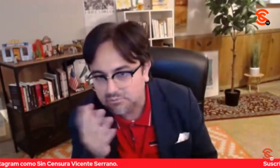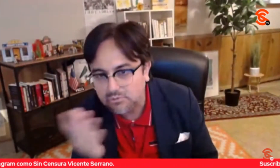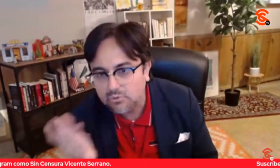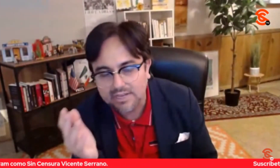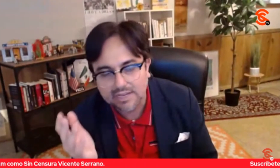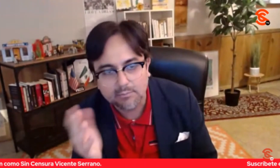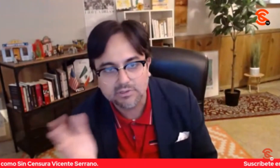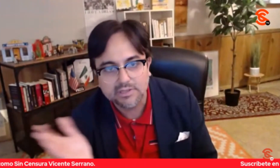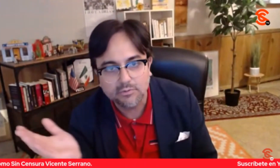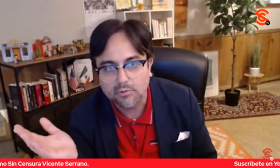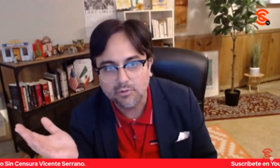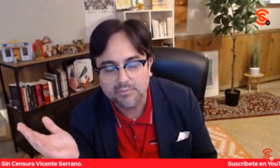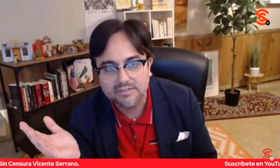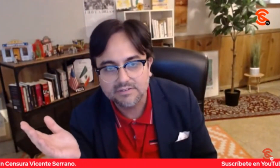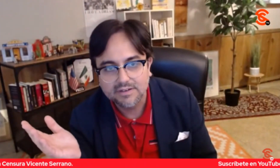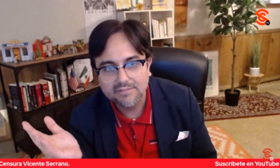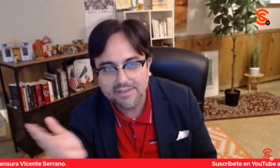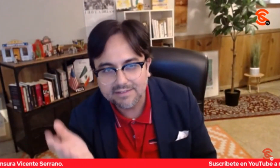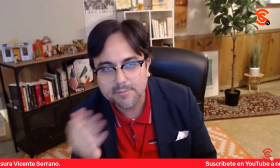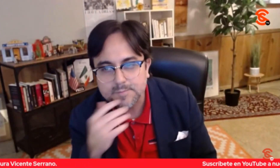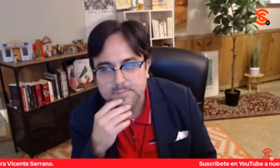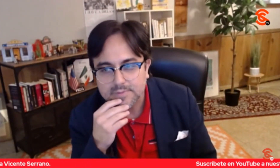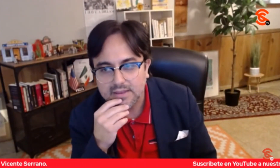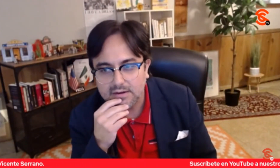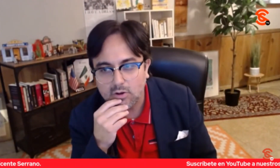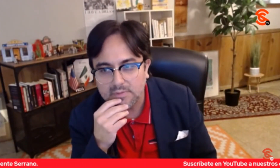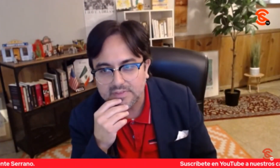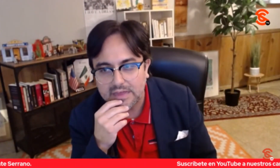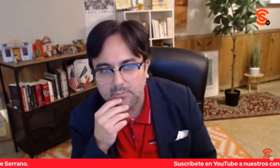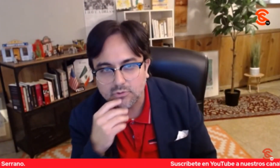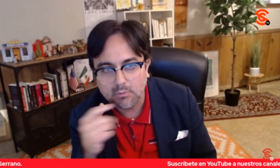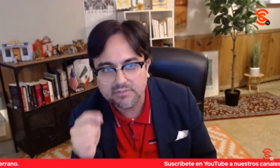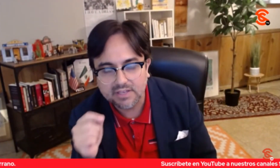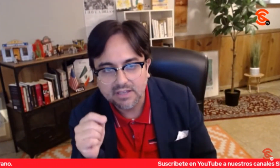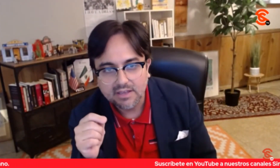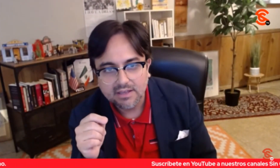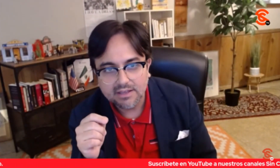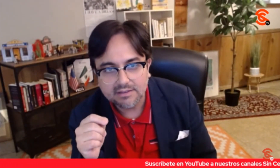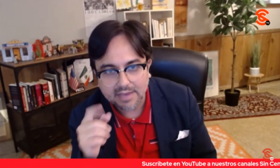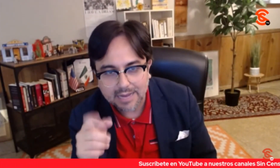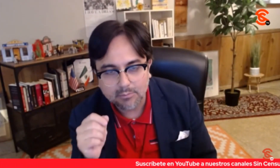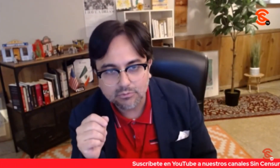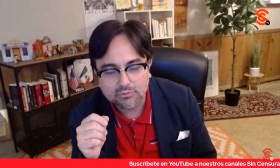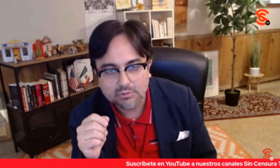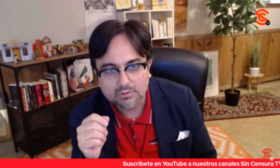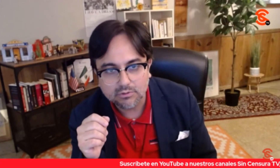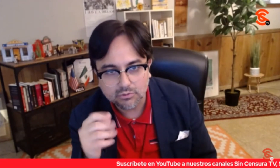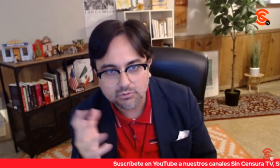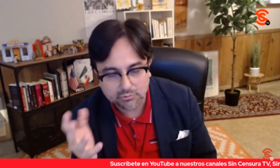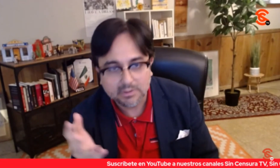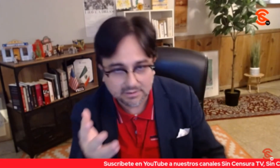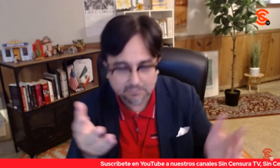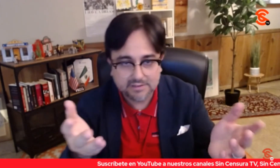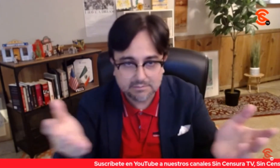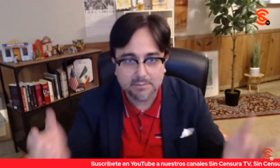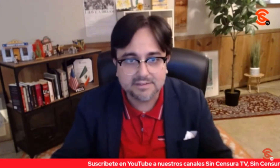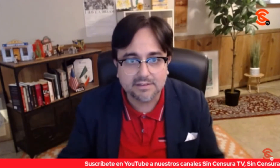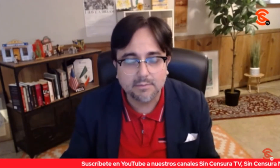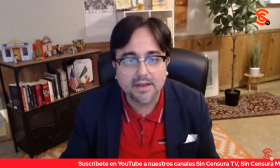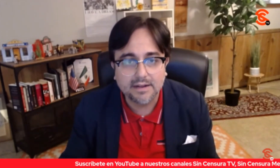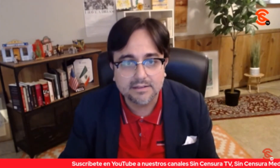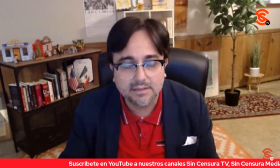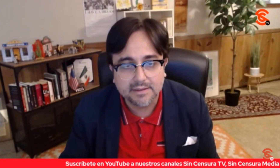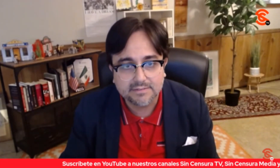señores, nunca hemos leído un prompter. Fíjese, ayer le comentábamos cómo es que llegamos nosotros